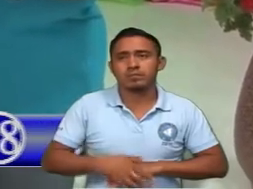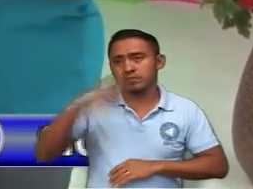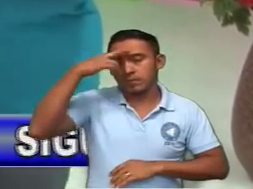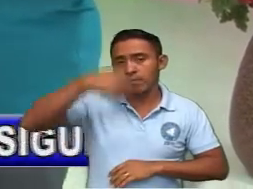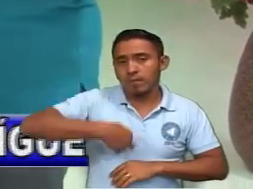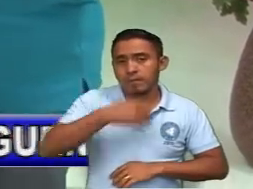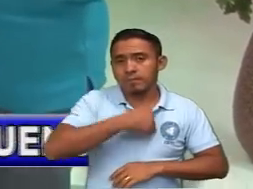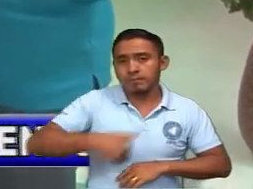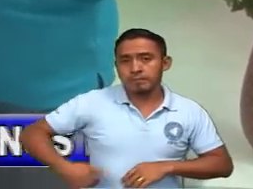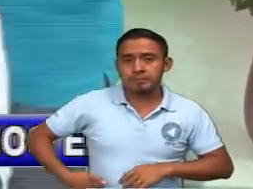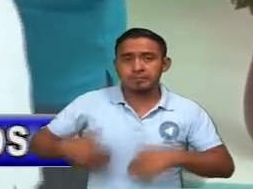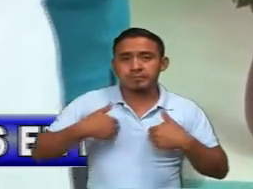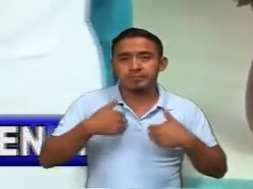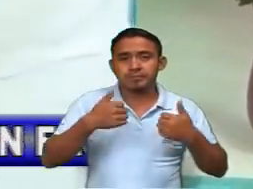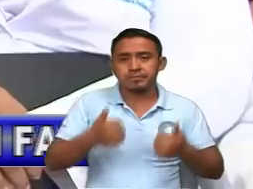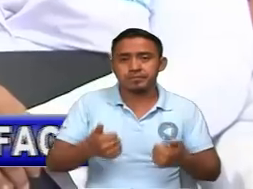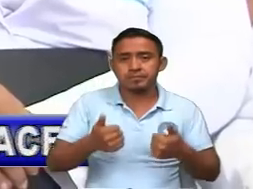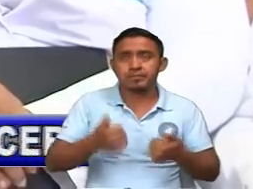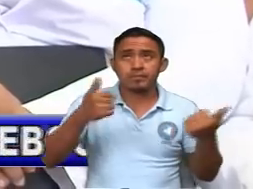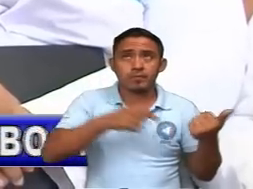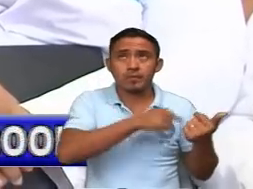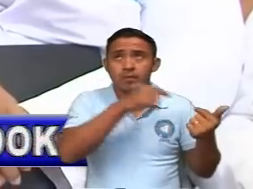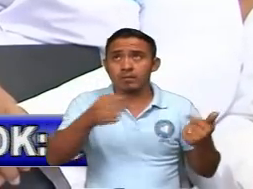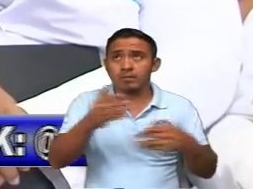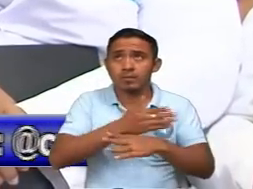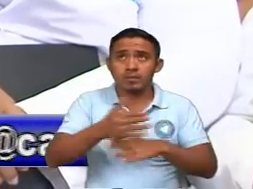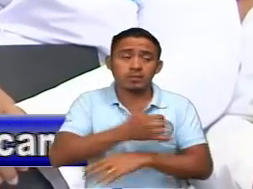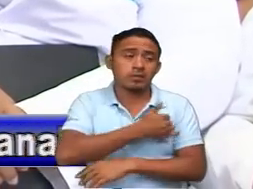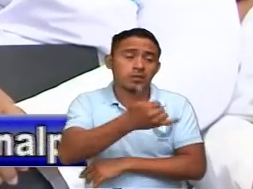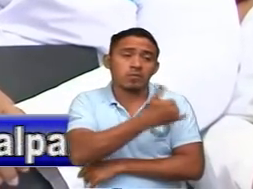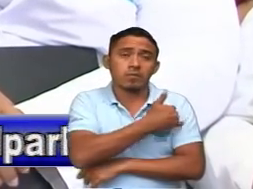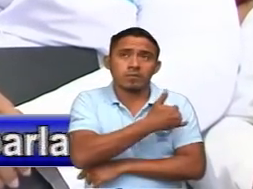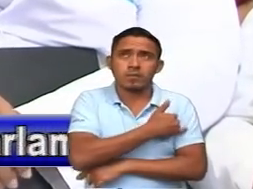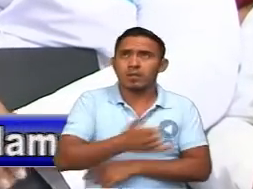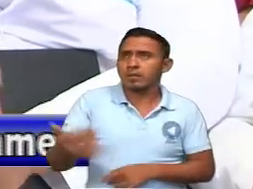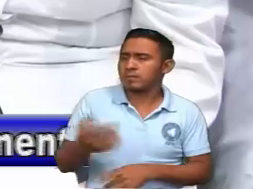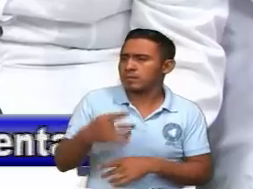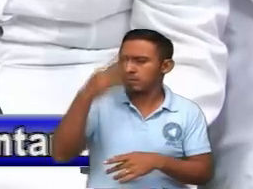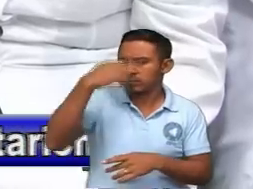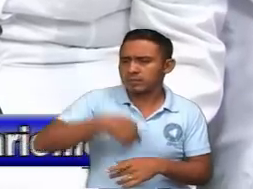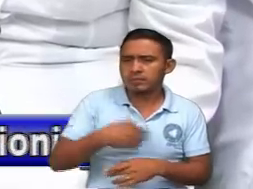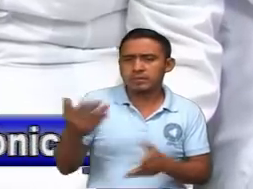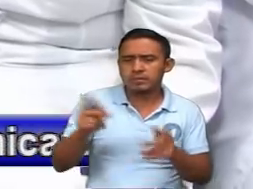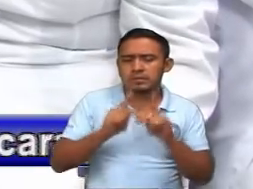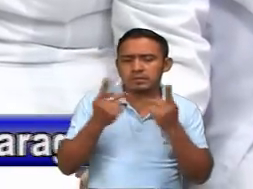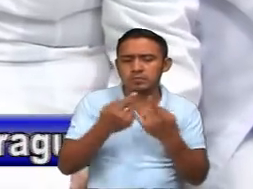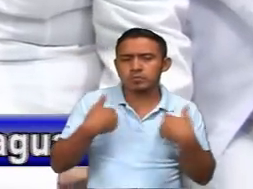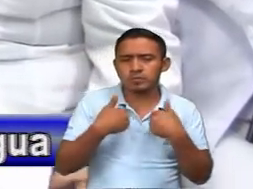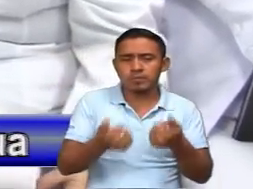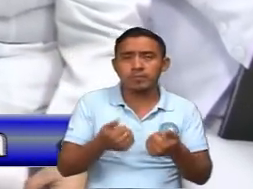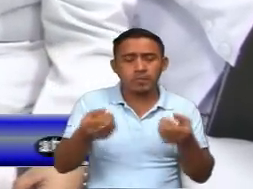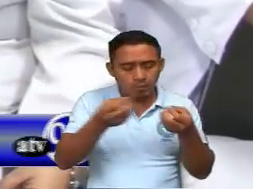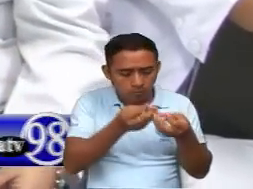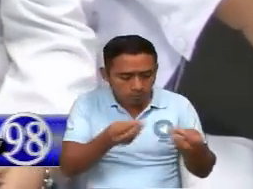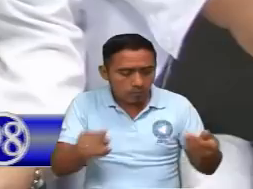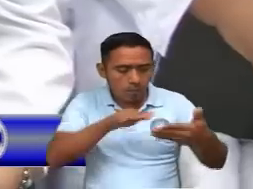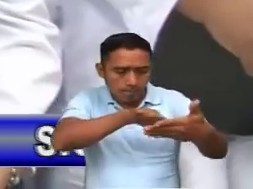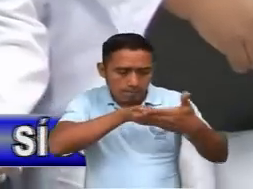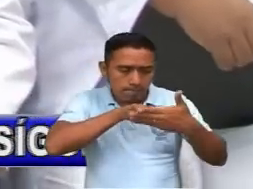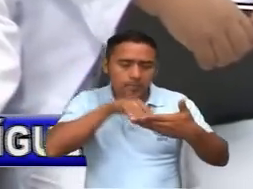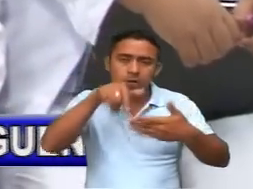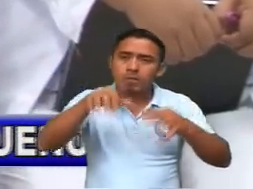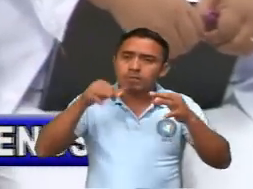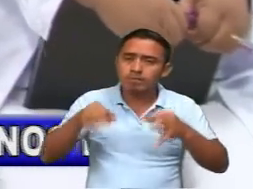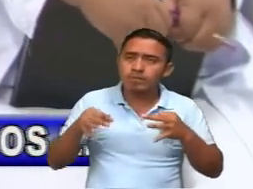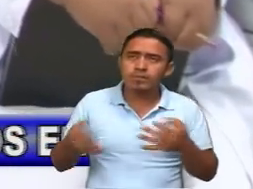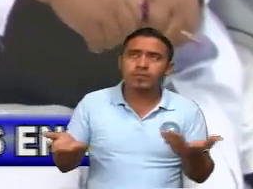Autoridades del Ministerio de Salud ante directores de hospitales y unidades de salud públicos dieron a conocer los resultados obtenidos en el desempeño